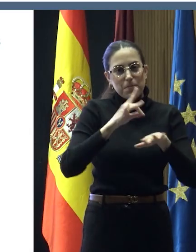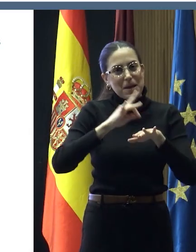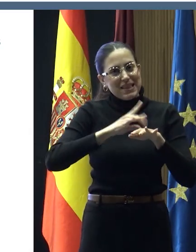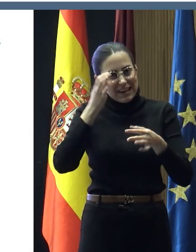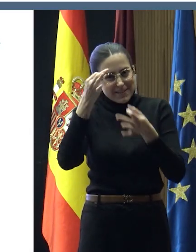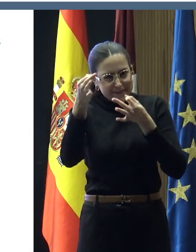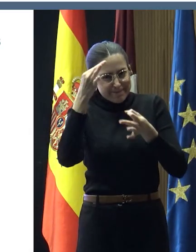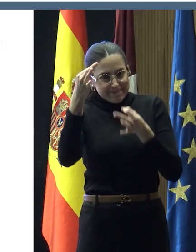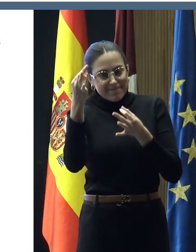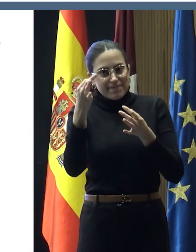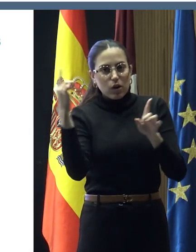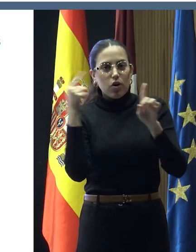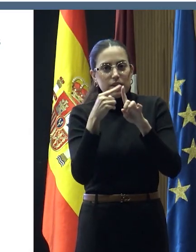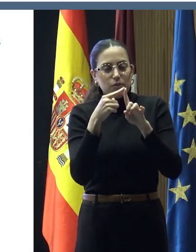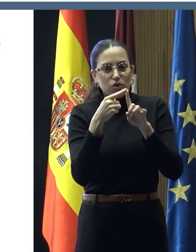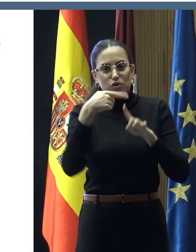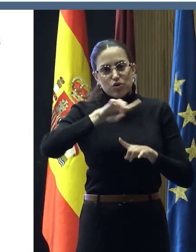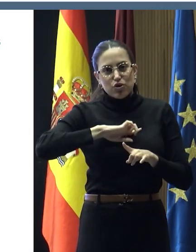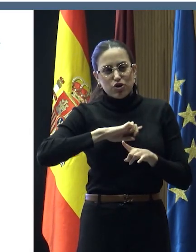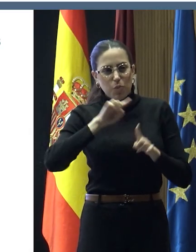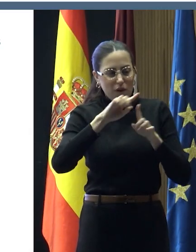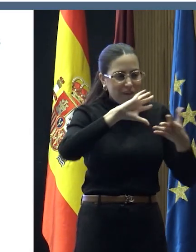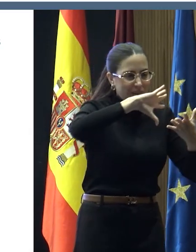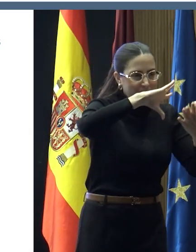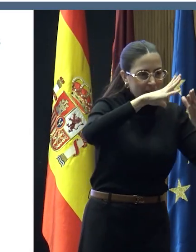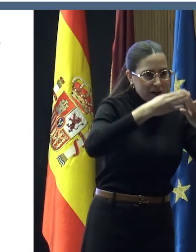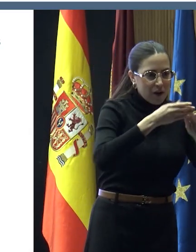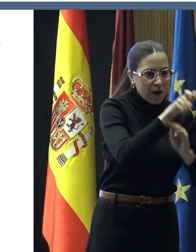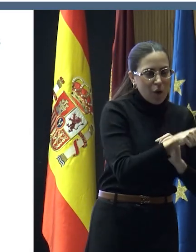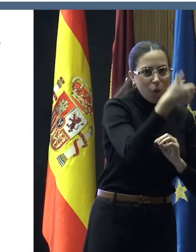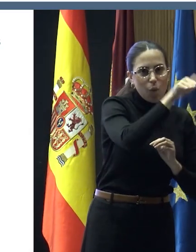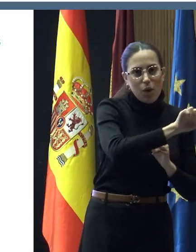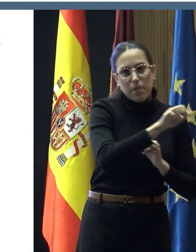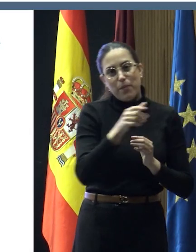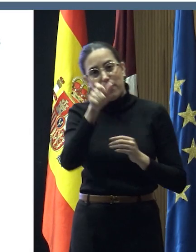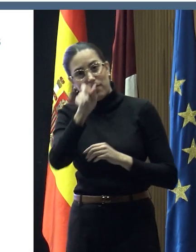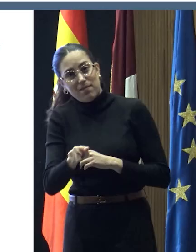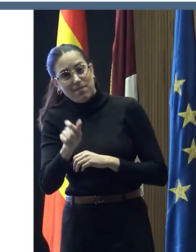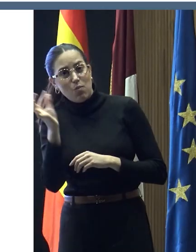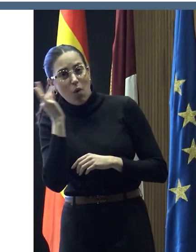nos va a servir para aprender a afinar cada instrumento.